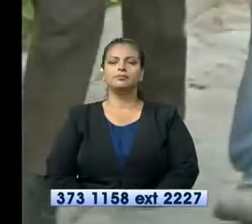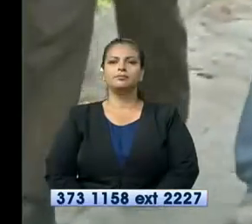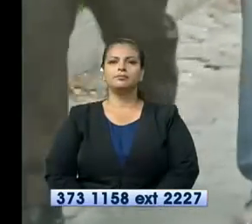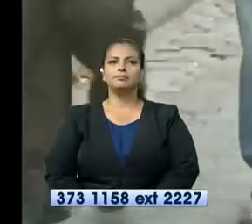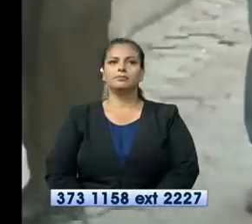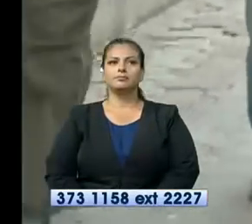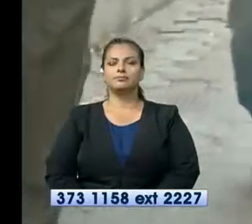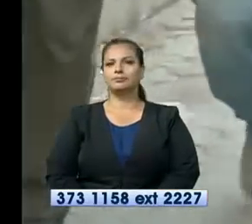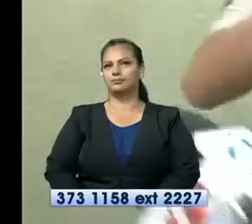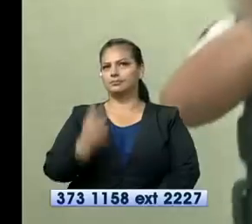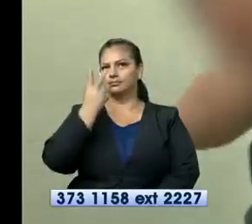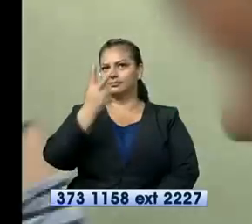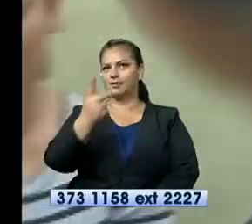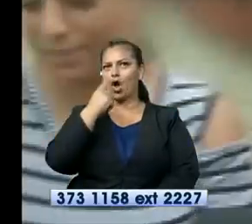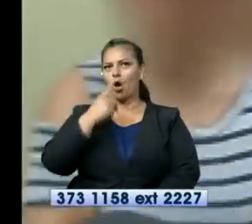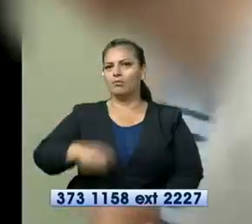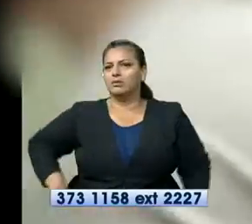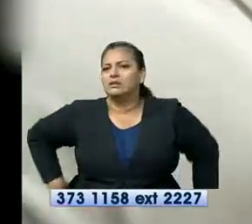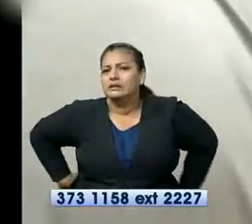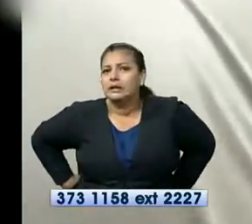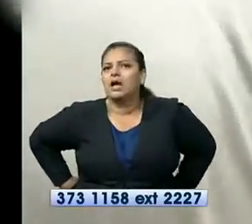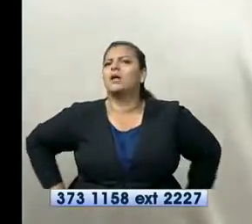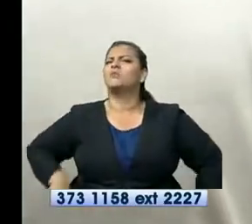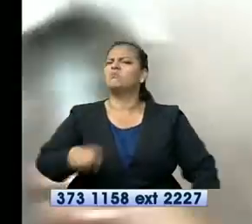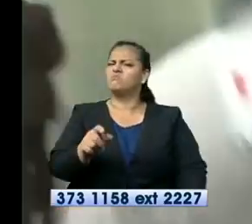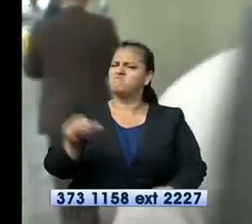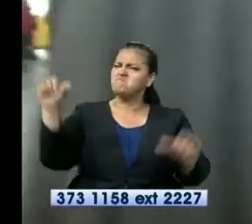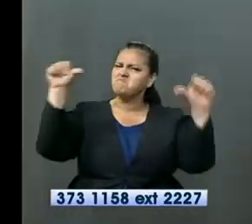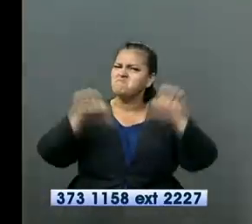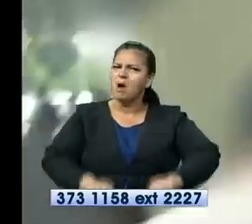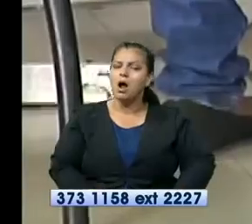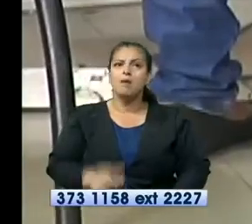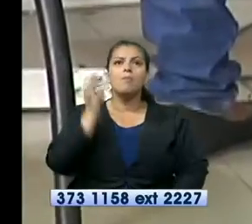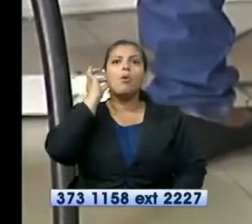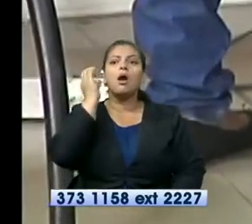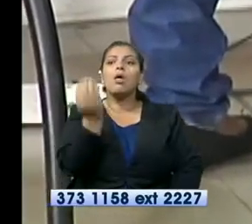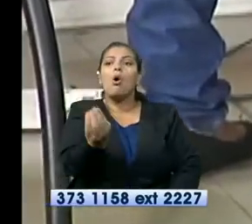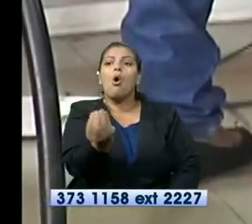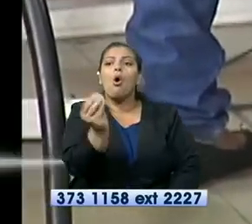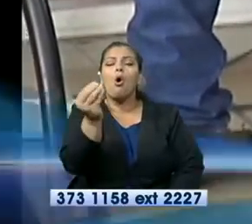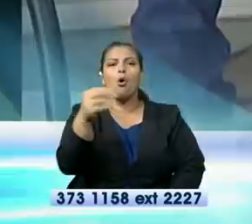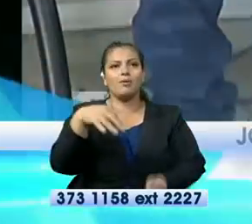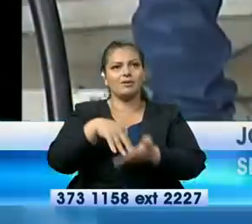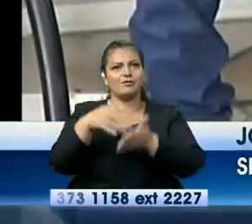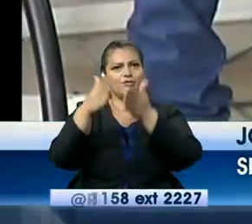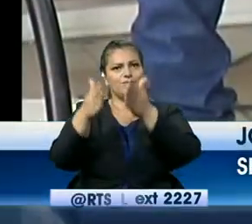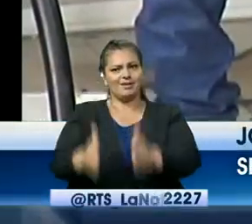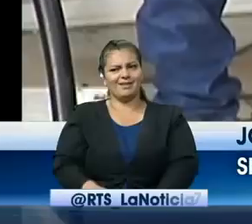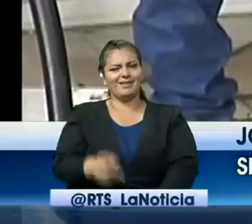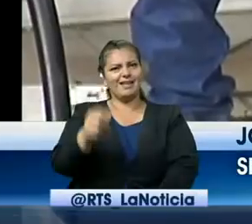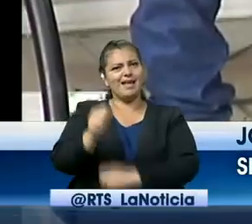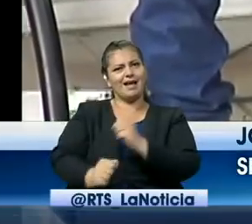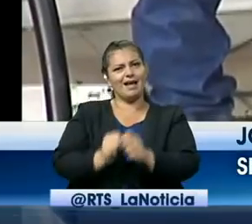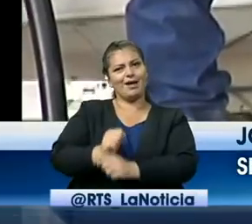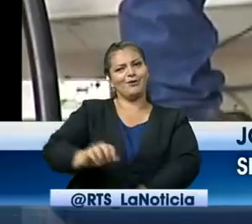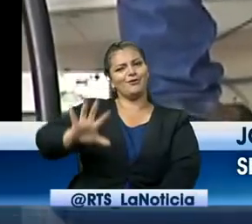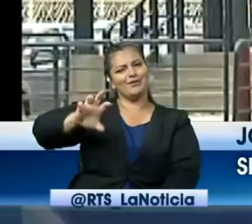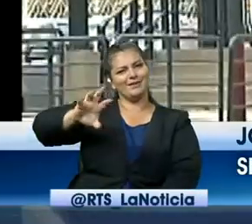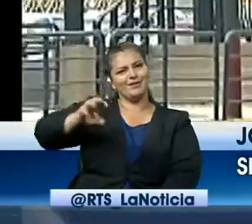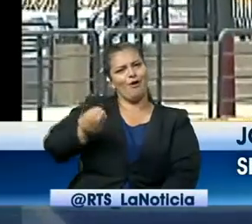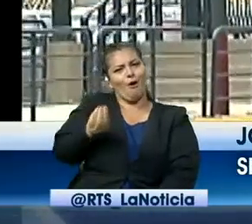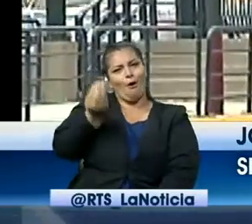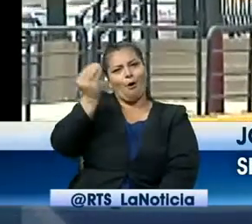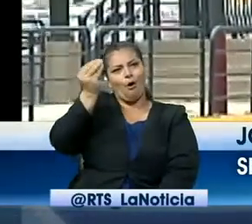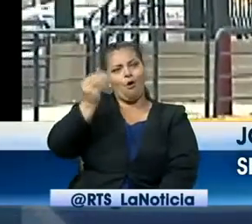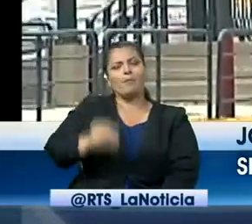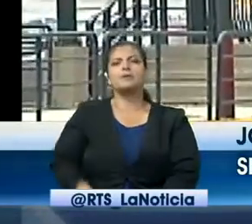este es el hombre al que se acusa de acosar sexualmente a un estudiante de 15 años cuando la adolescente se encontraba